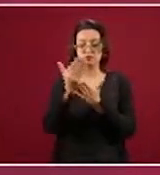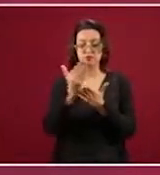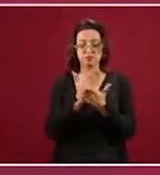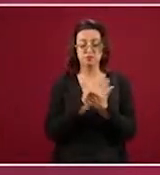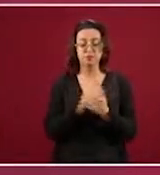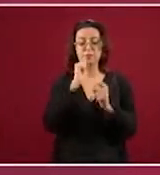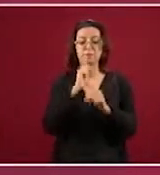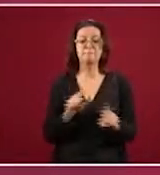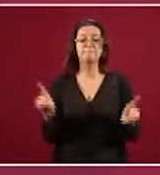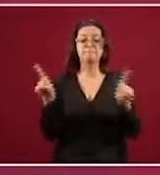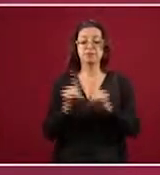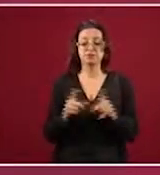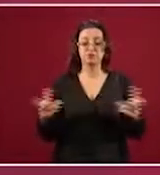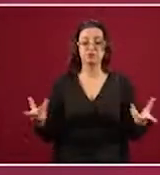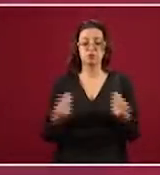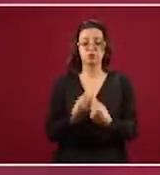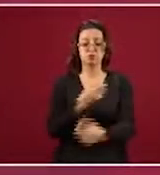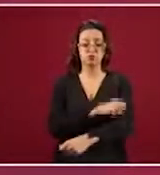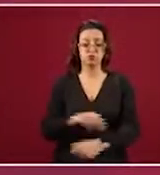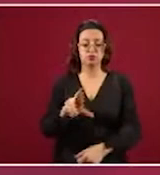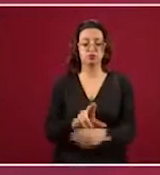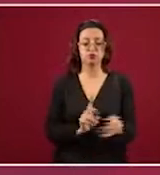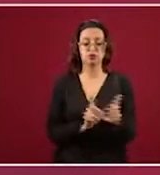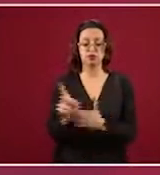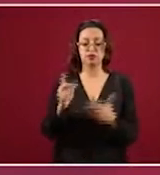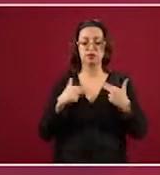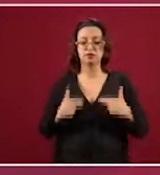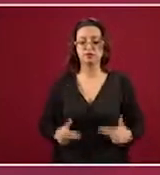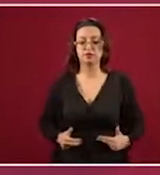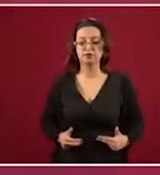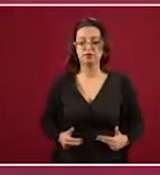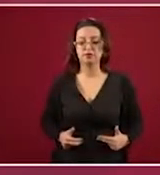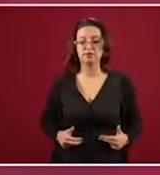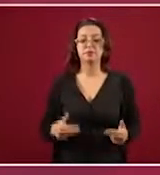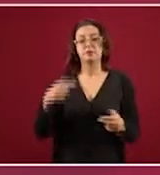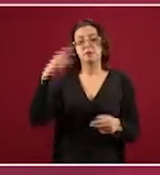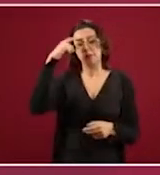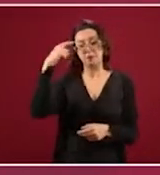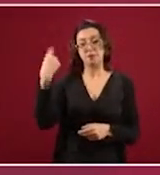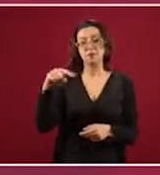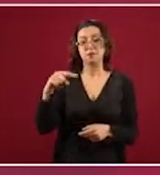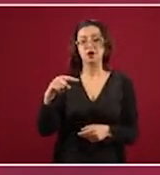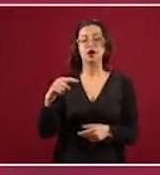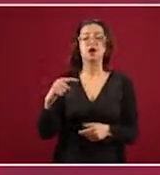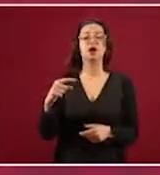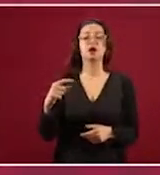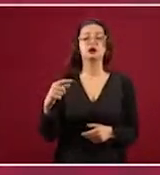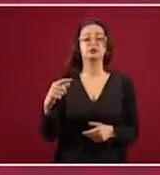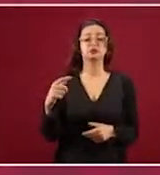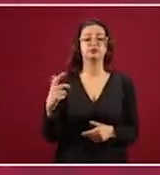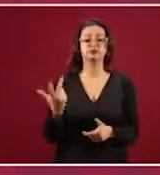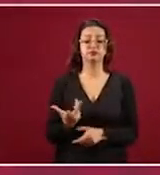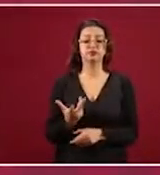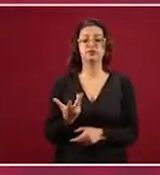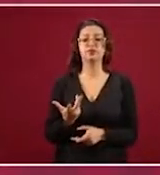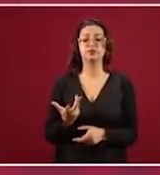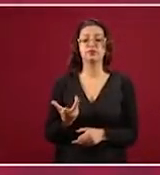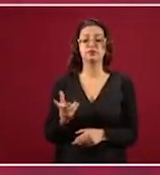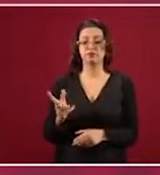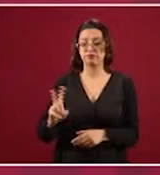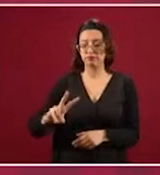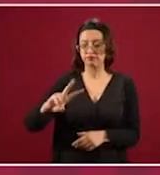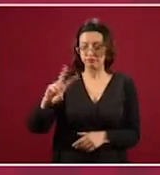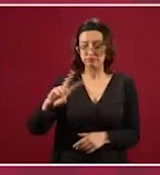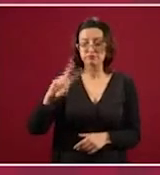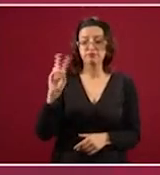también coordinado con la Comisión de Derechos Humanos y para que tengamos total garantía